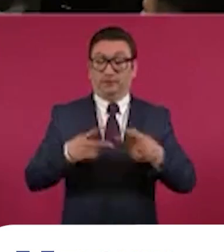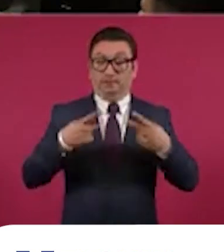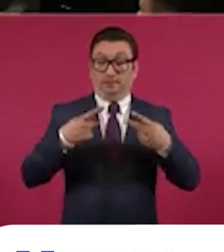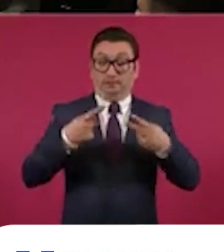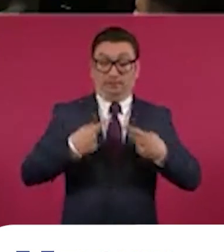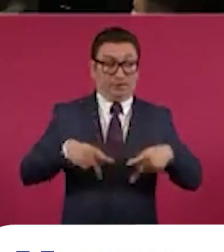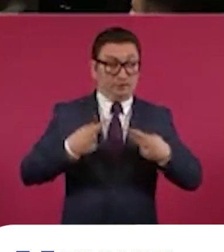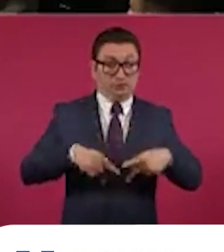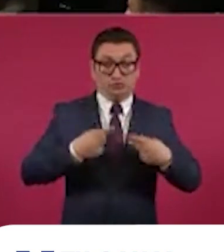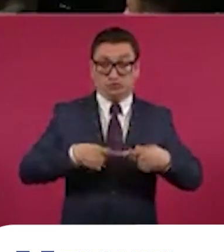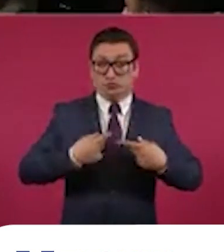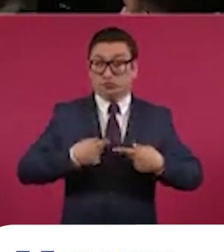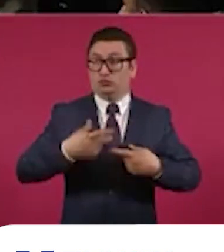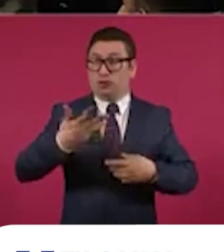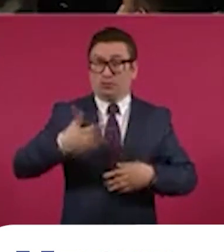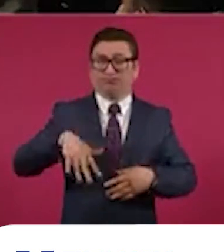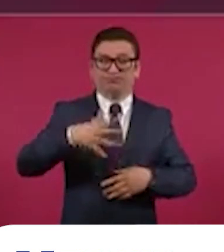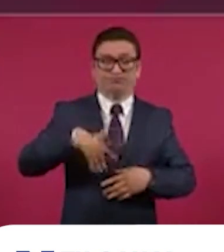desaparecidos.